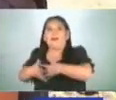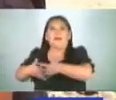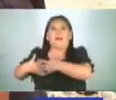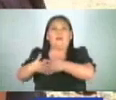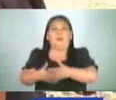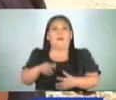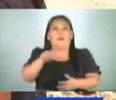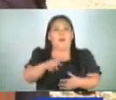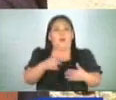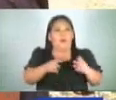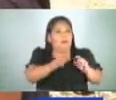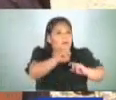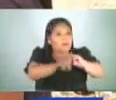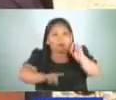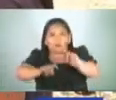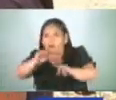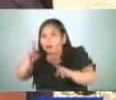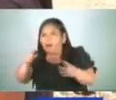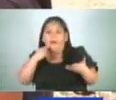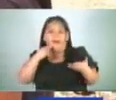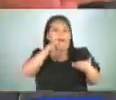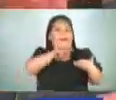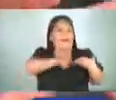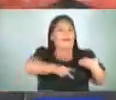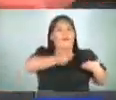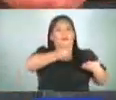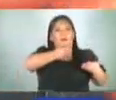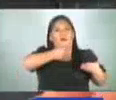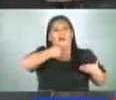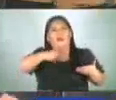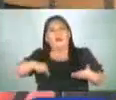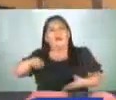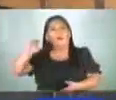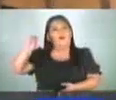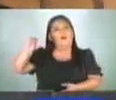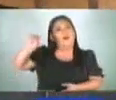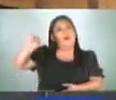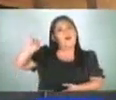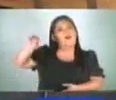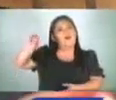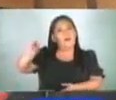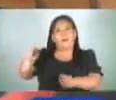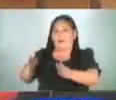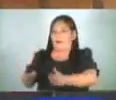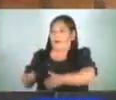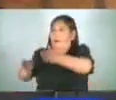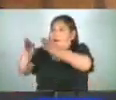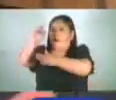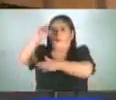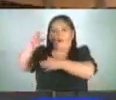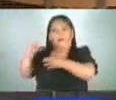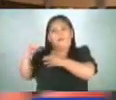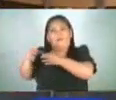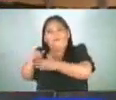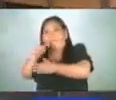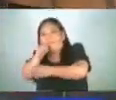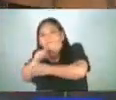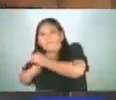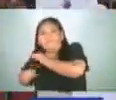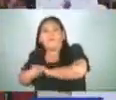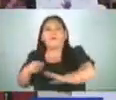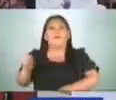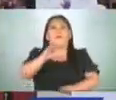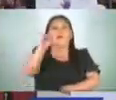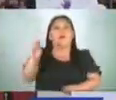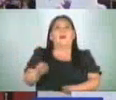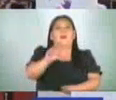de los resultados de una encuesta revelada por la Organización Internacional para las Migraciones, mientras que el